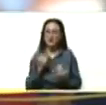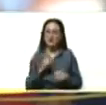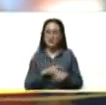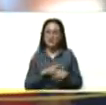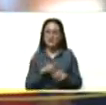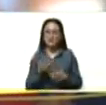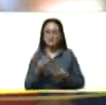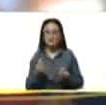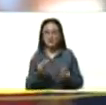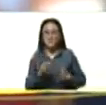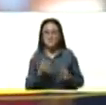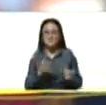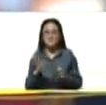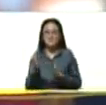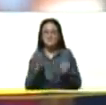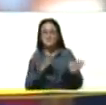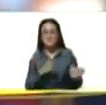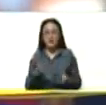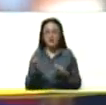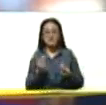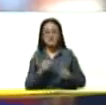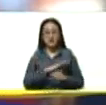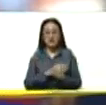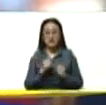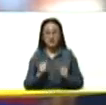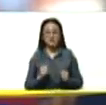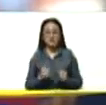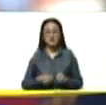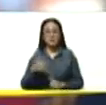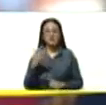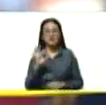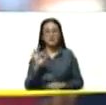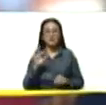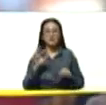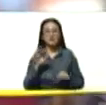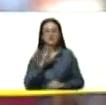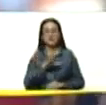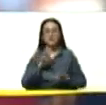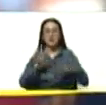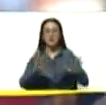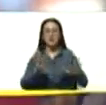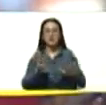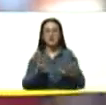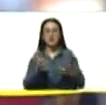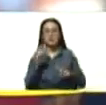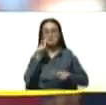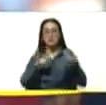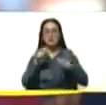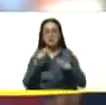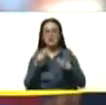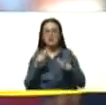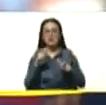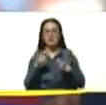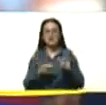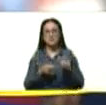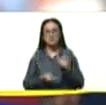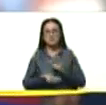de activar este plan de reforzamiento, tenemos más de 58 individuos presentados a los